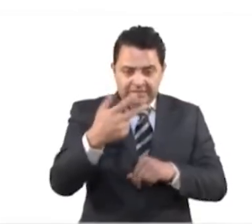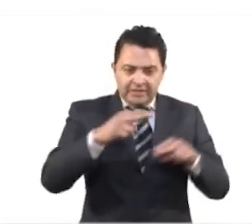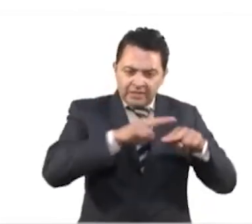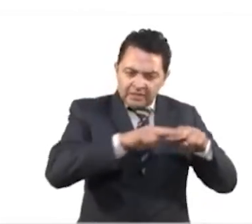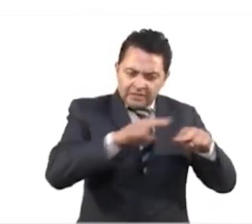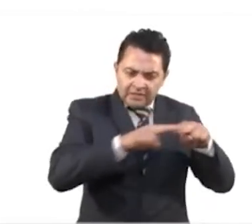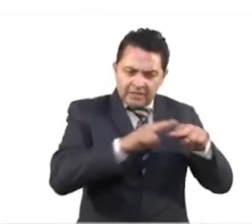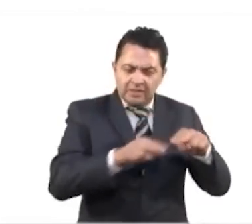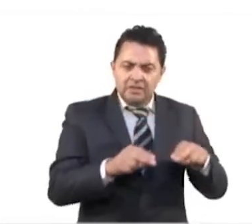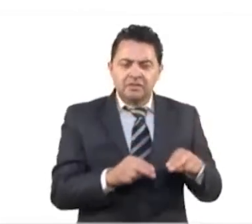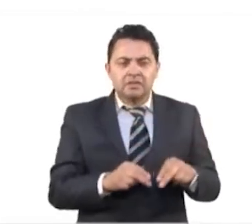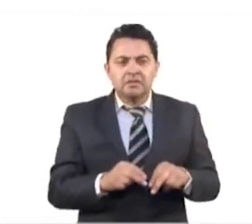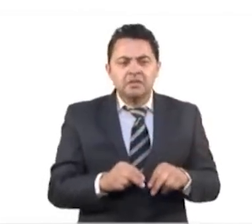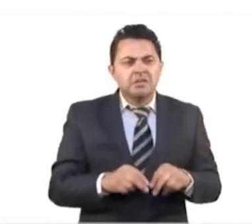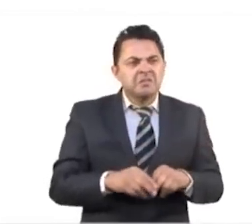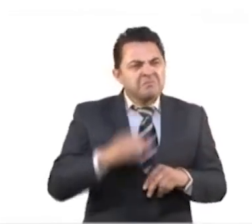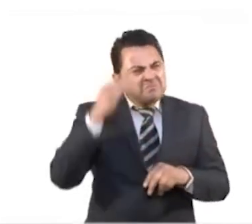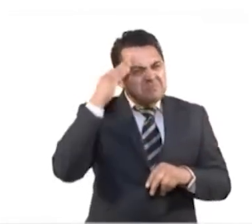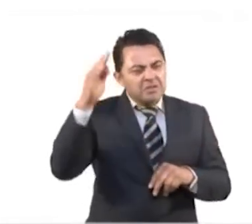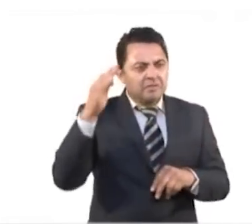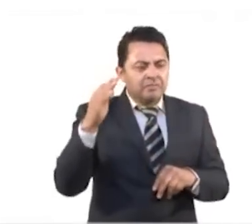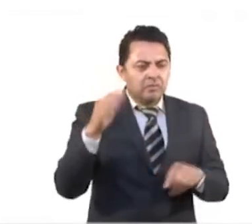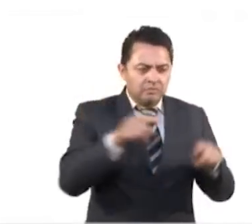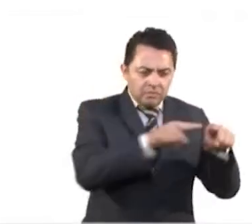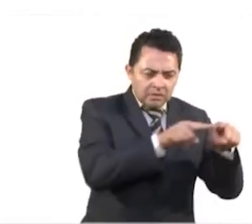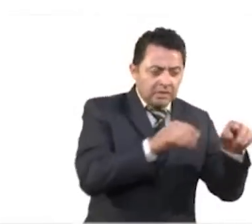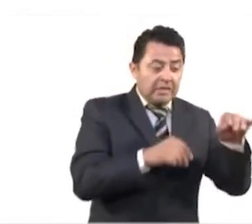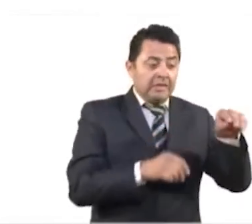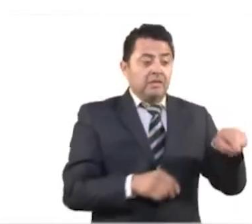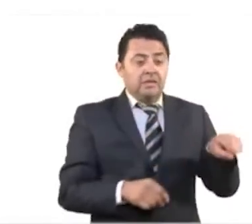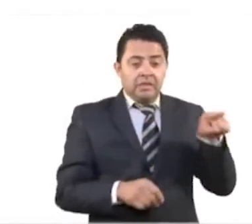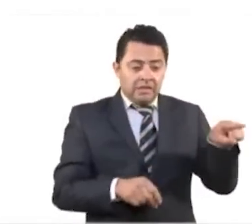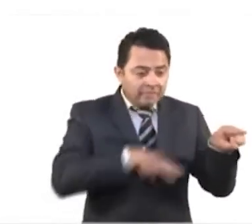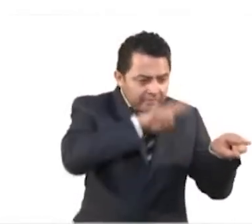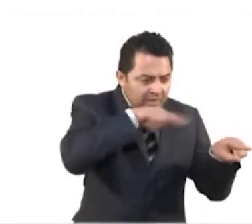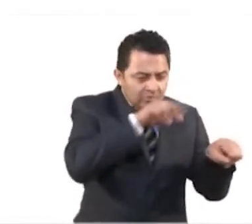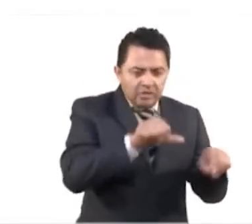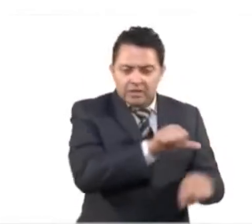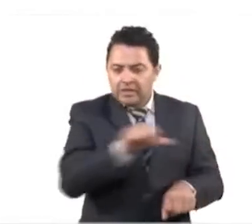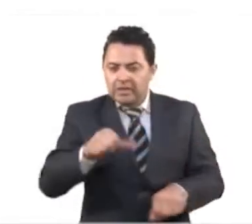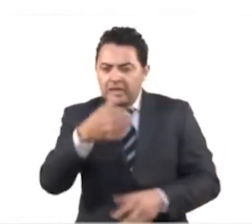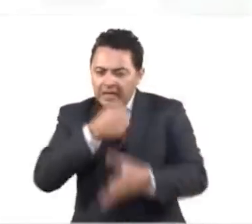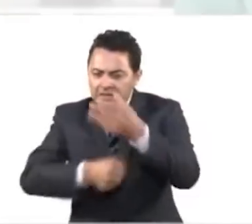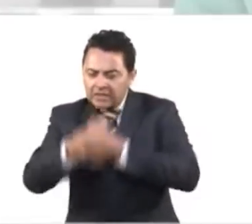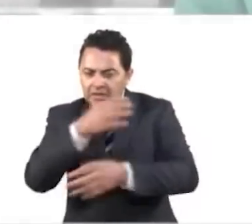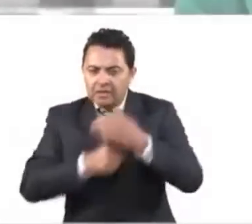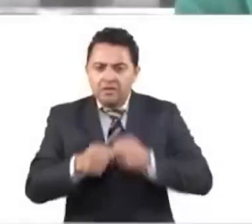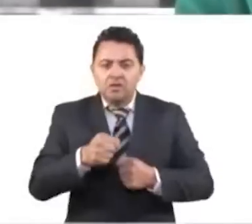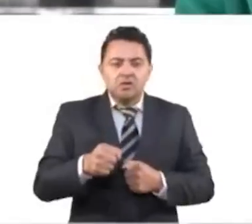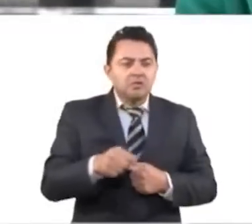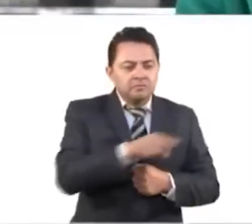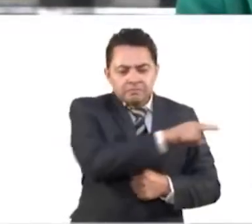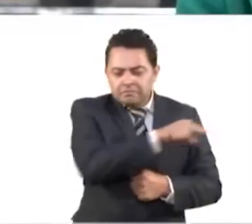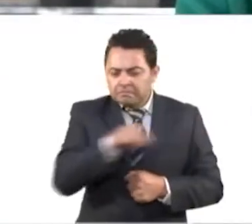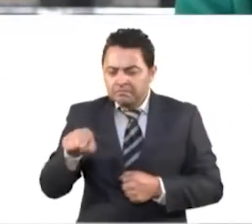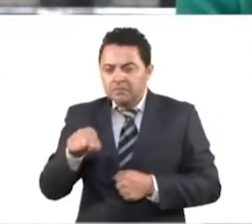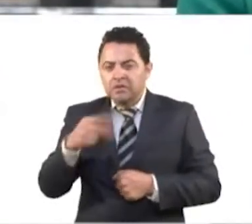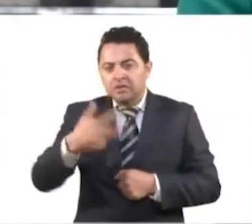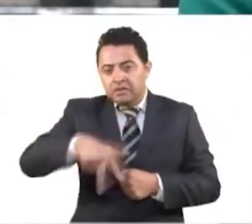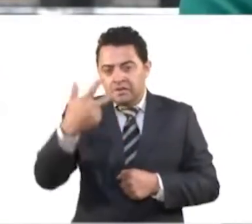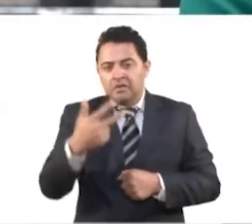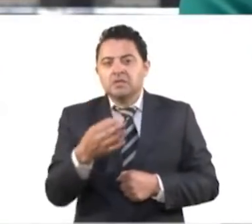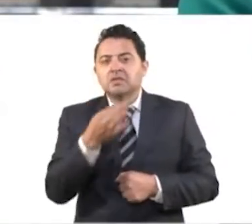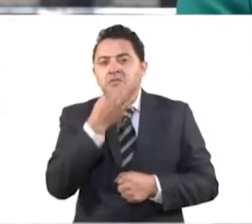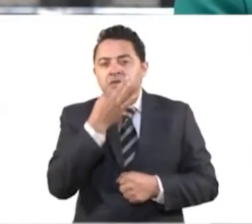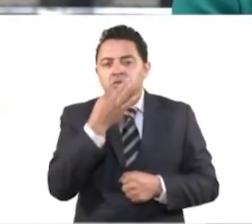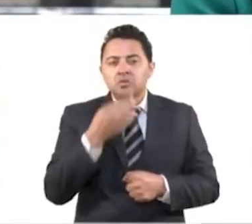a punta es de 20 minutos y el tiempo estimado de espera en estaciones para el paso de los trenes es de